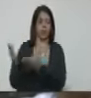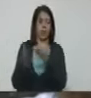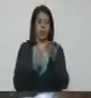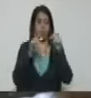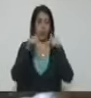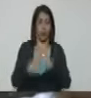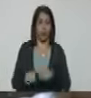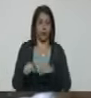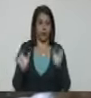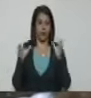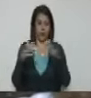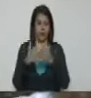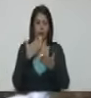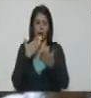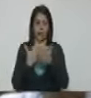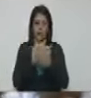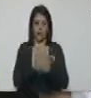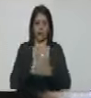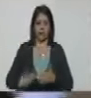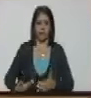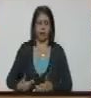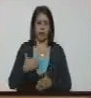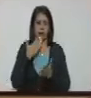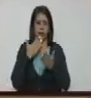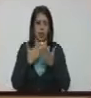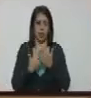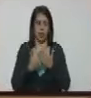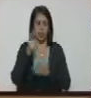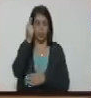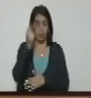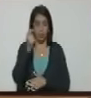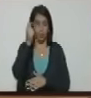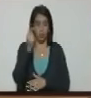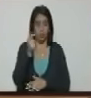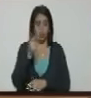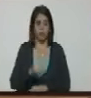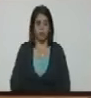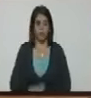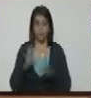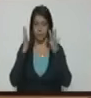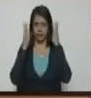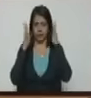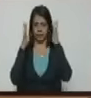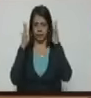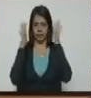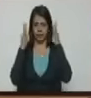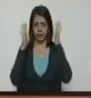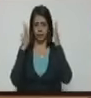hoy a la plenaria. Muchas gracias, presidente. Muchísimas gracias, querido diputado.